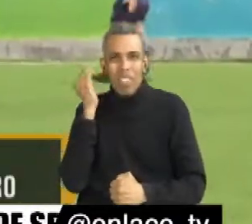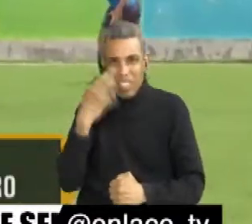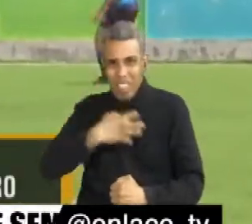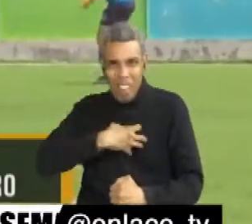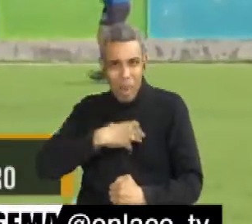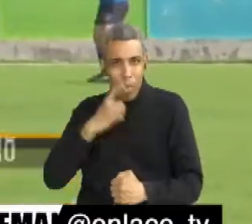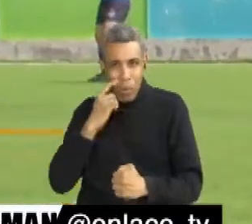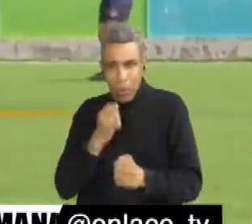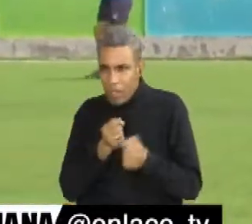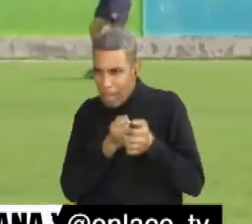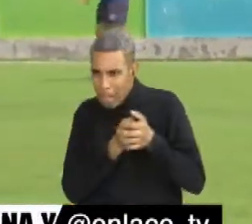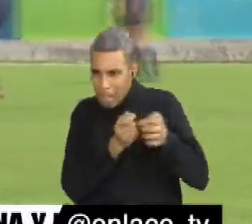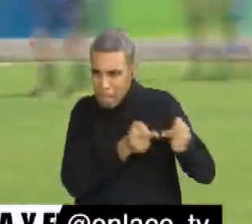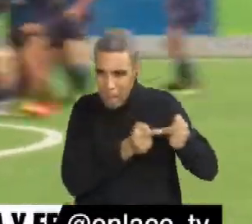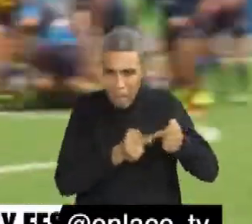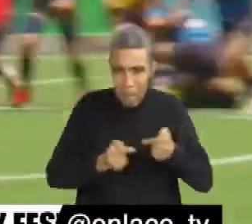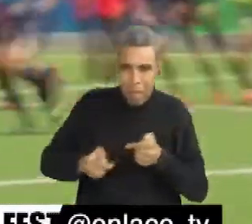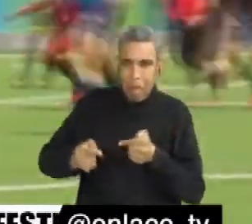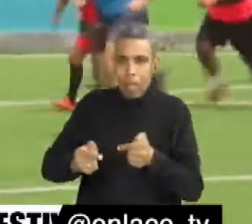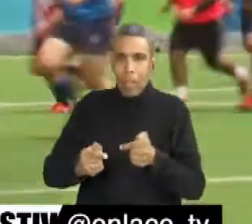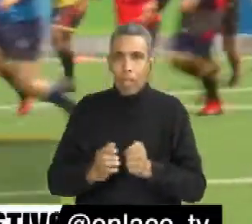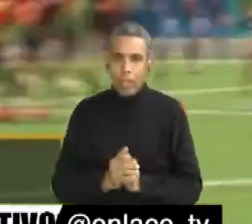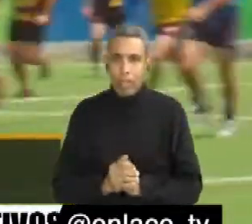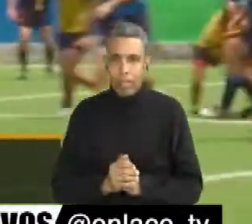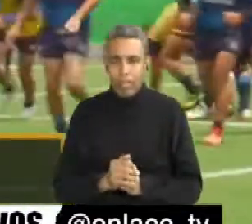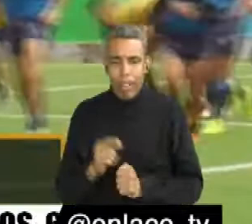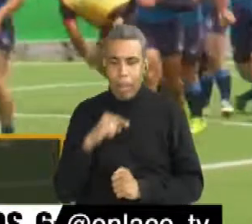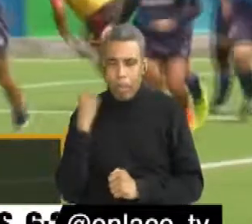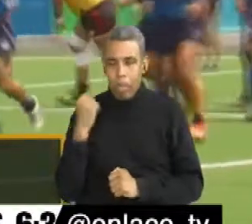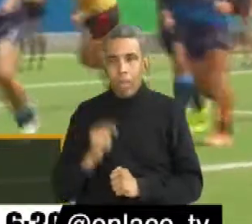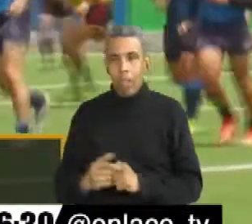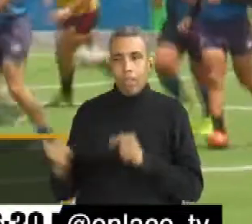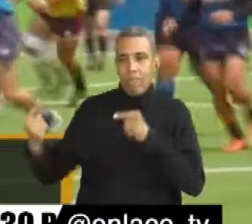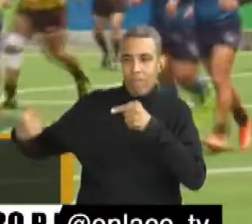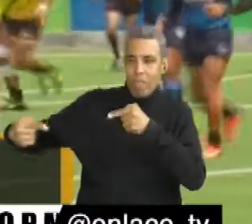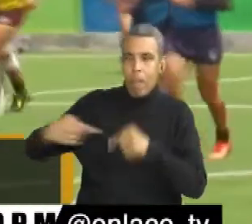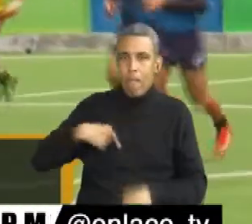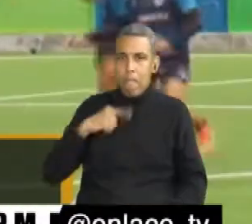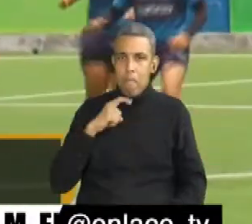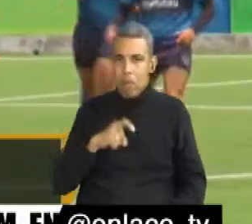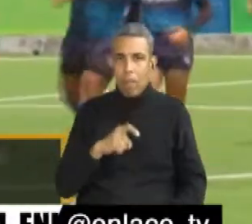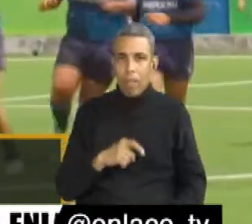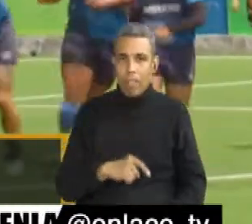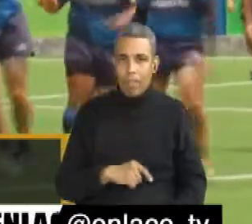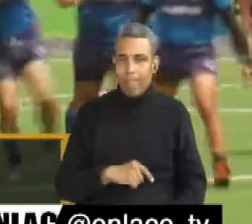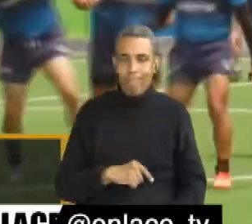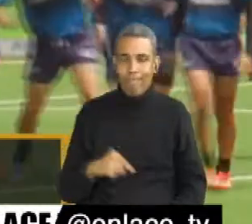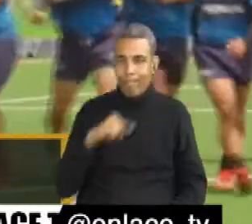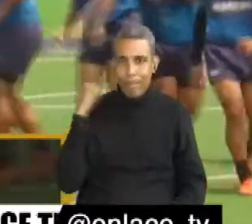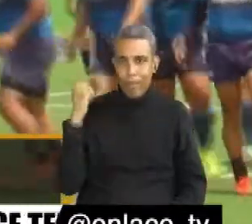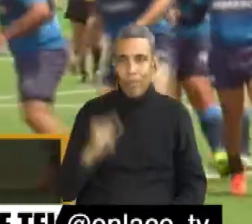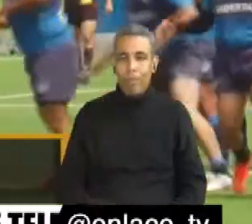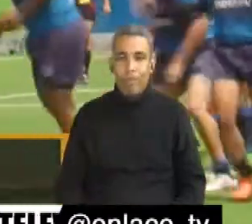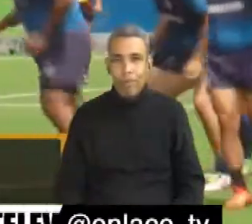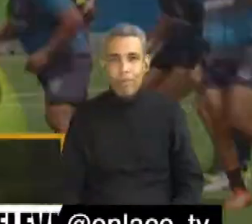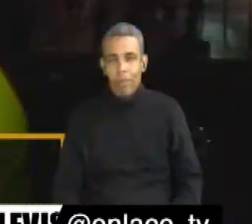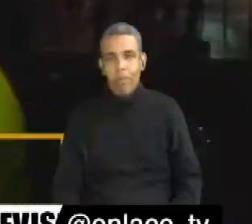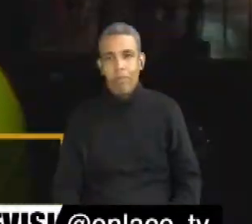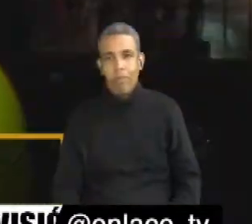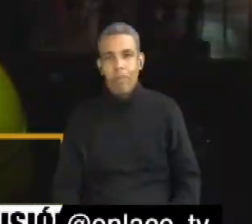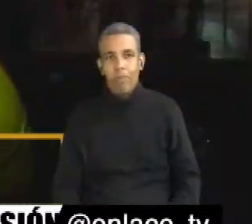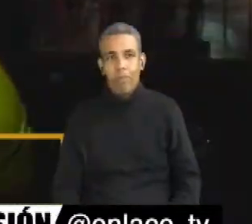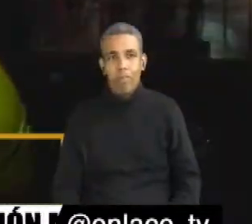torneo departamental de rugby, no logró derrotar a las Águilas de Bucaramanga, encuentro que se desarrolló este fin de semana en Barranca Bermeja. Fue un encuentro muy